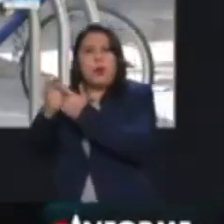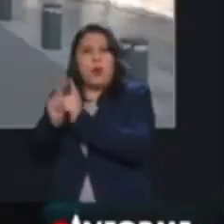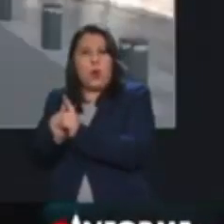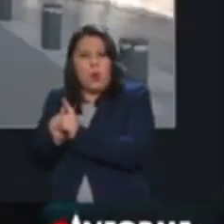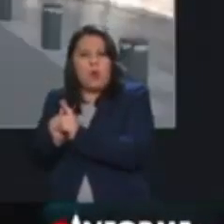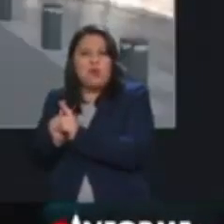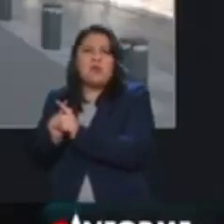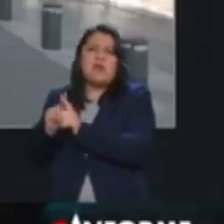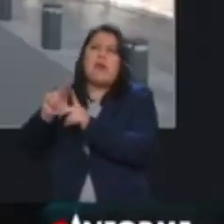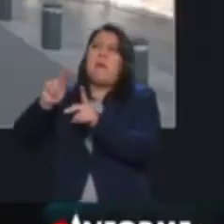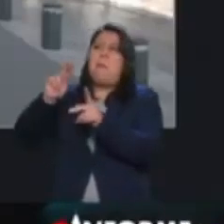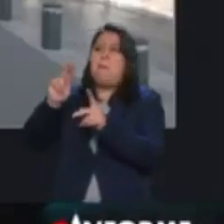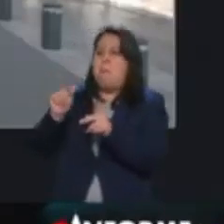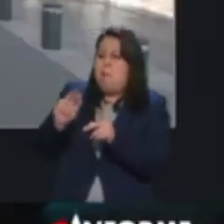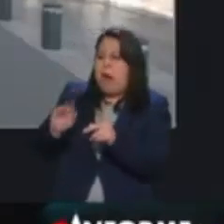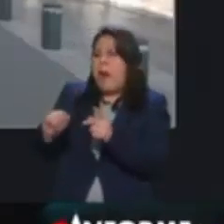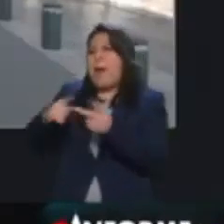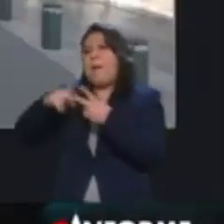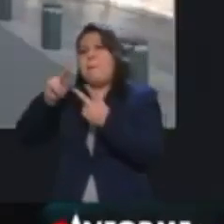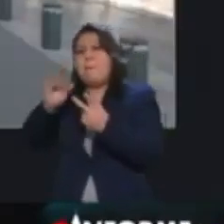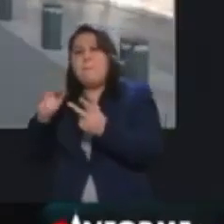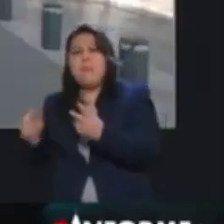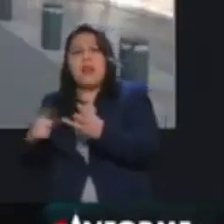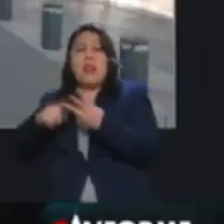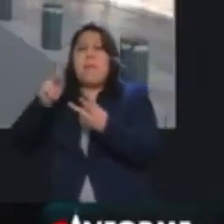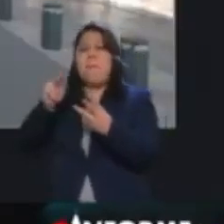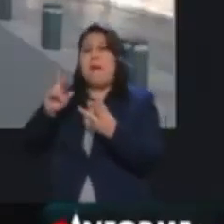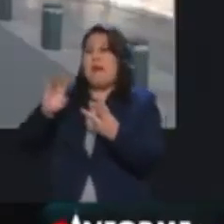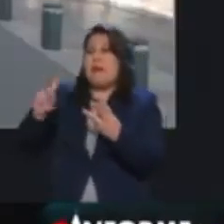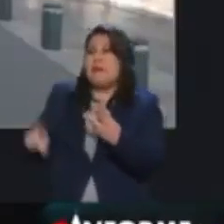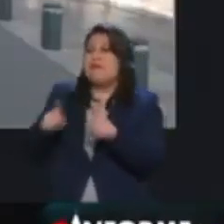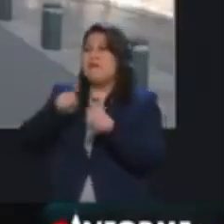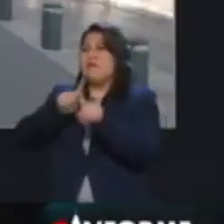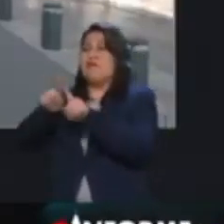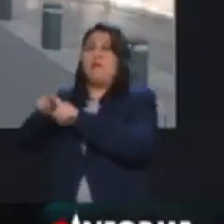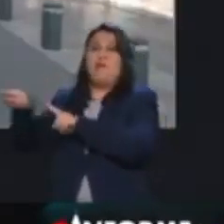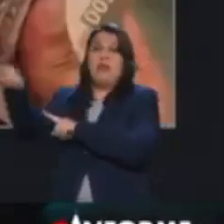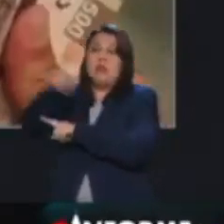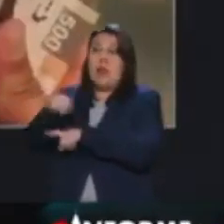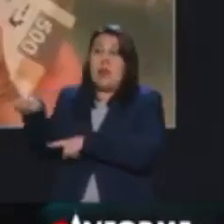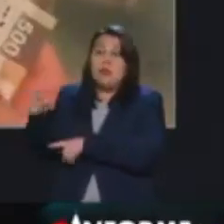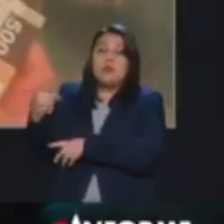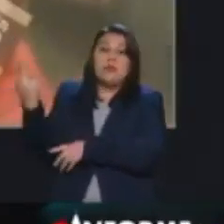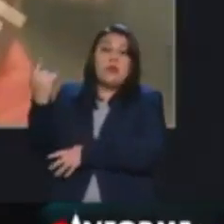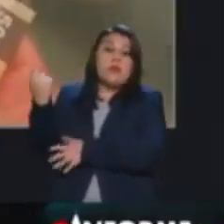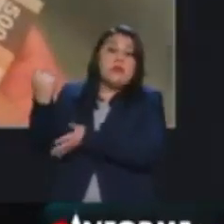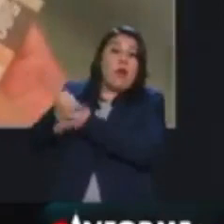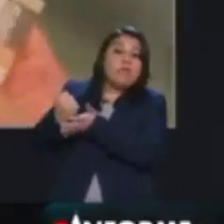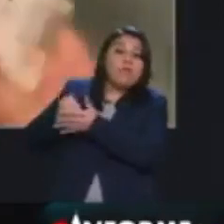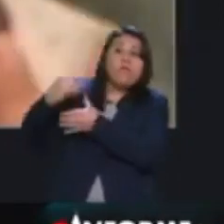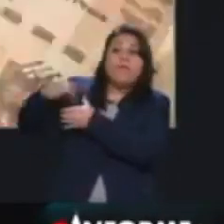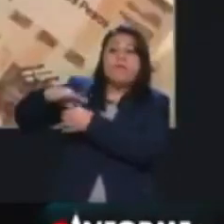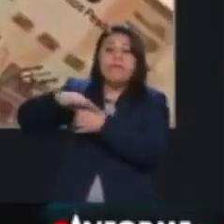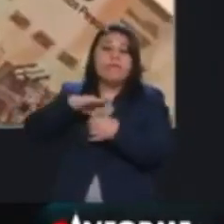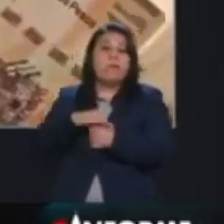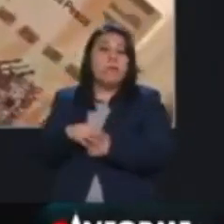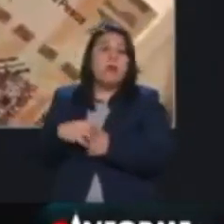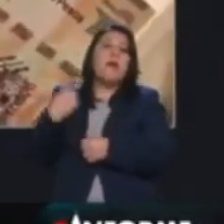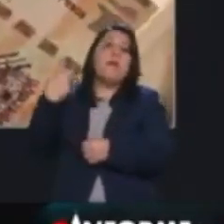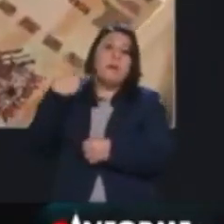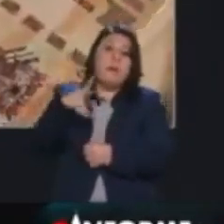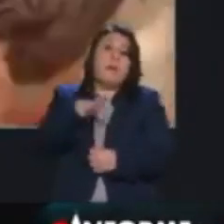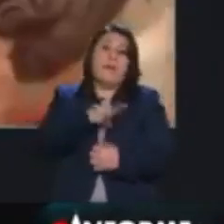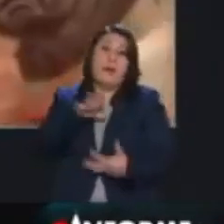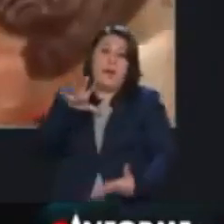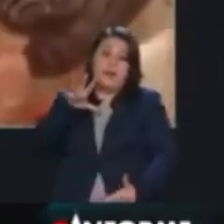es labor, ¿no? de negociación que tienen que hacer sus respectivos representantes, y pues para eso está la famosa alianza